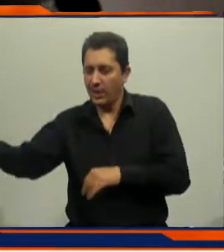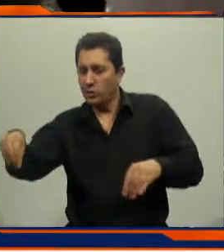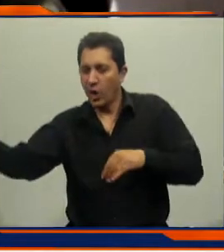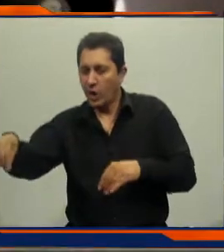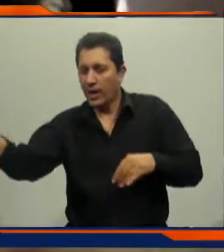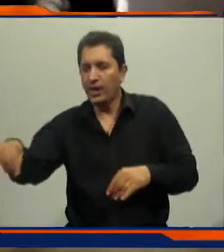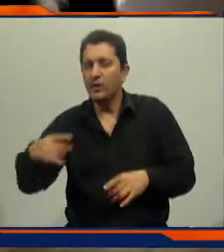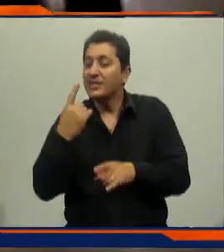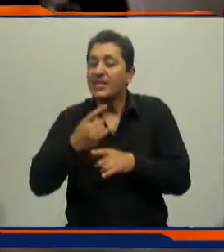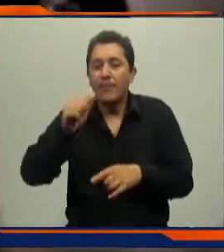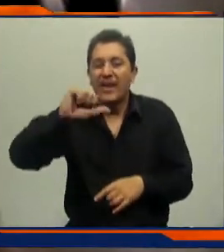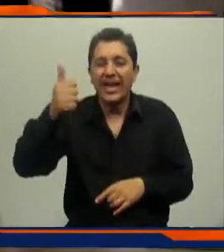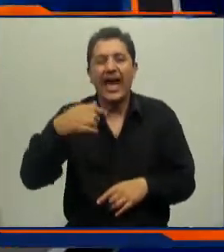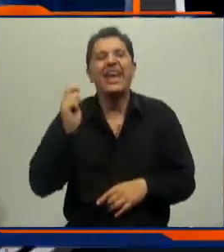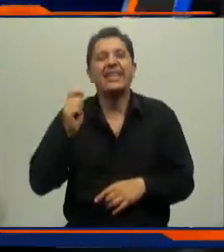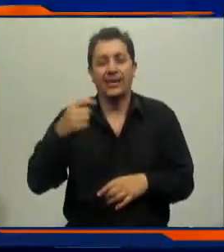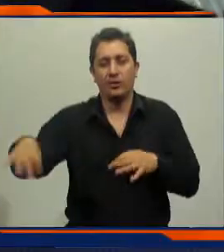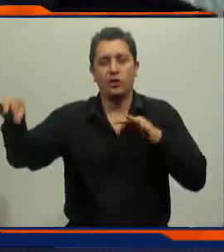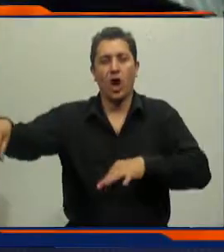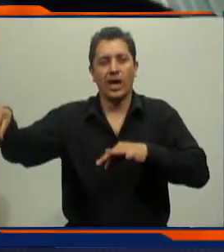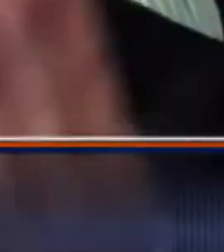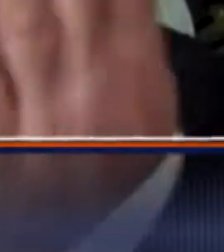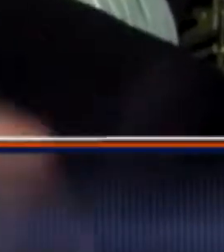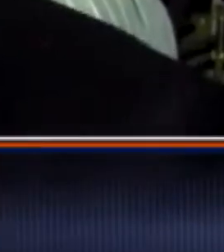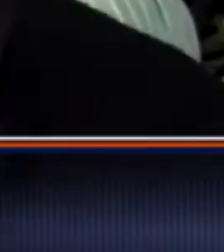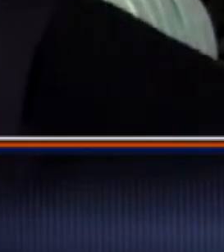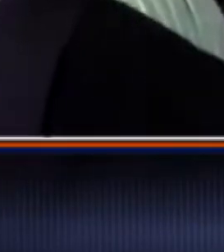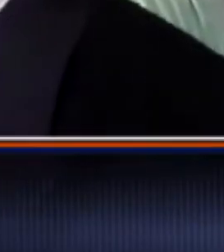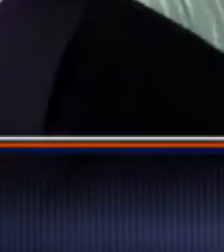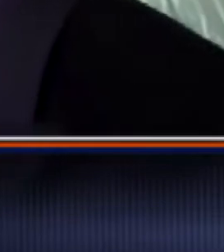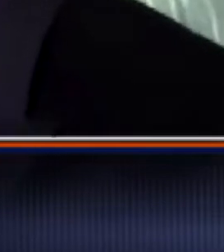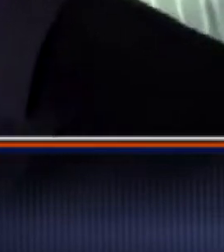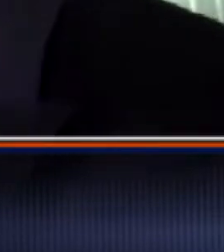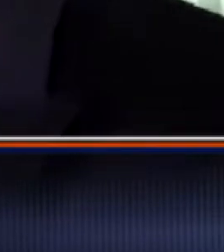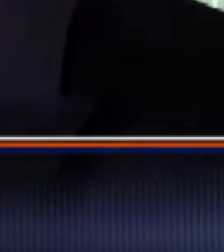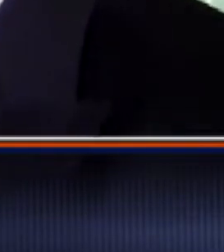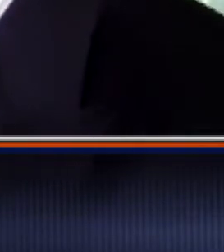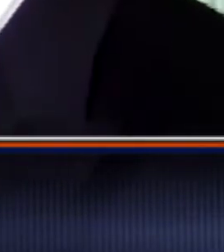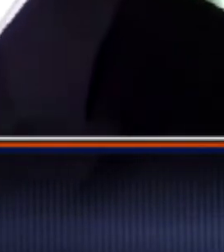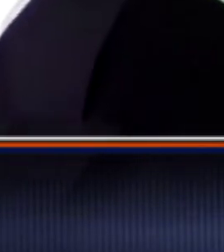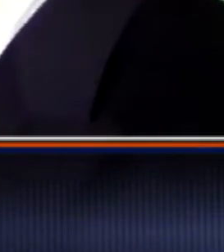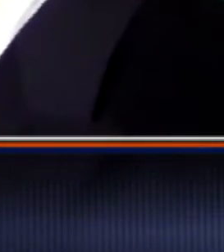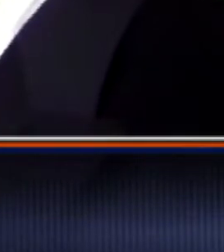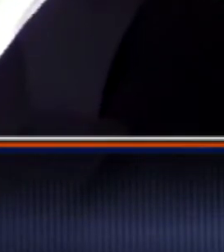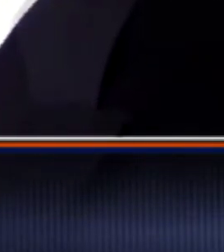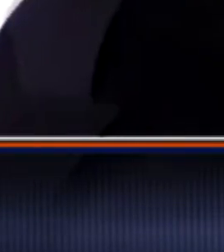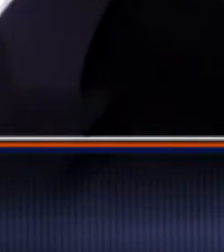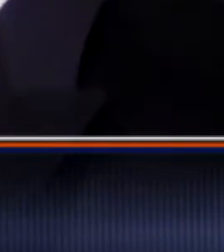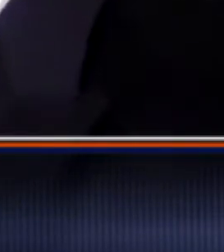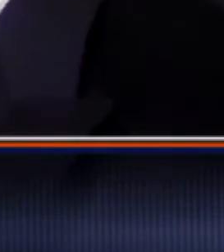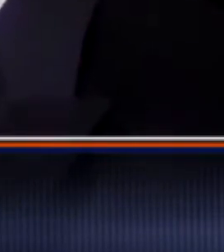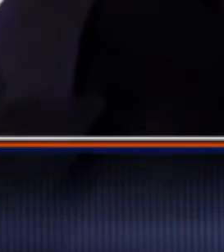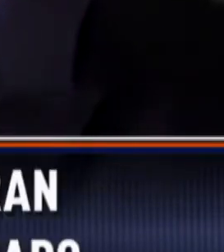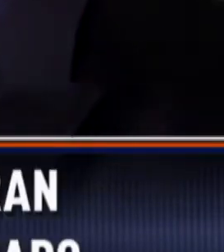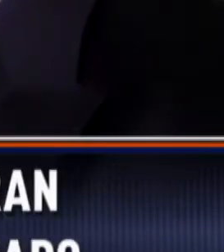ganas el torero. Well, you see it here in Las Vegas. We have Tuesday and we have a full